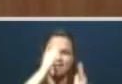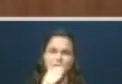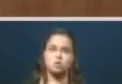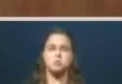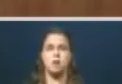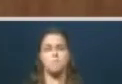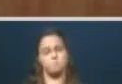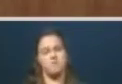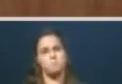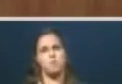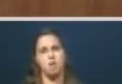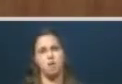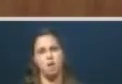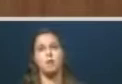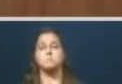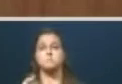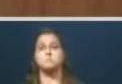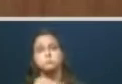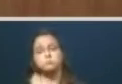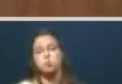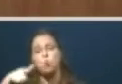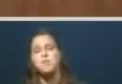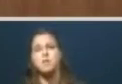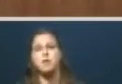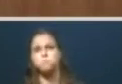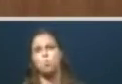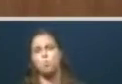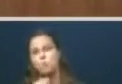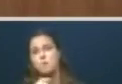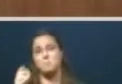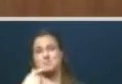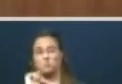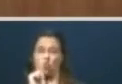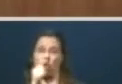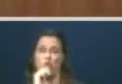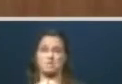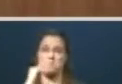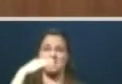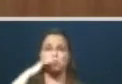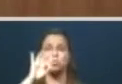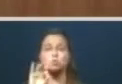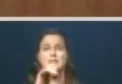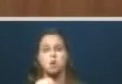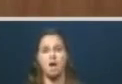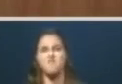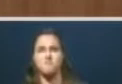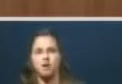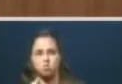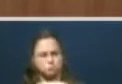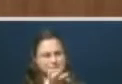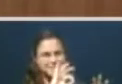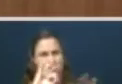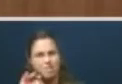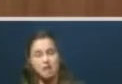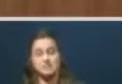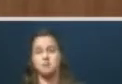respiratorias las unidades de insuficiencia cardíaca el 'código ictus' y en estos días está arrancando también el código infarto que contribuirá a reducir la